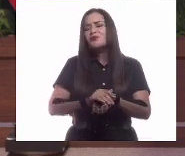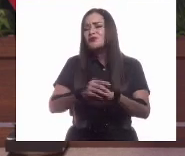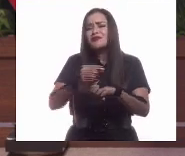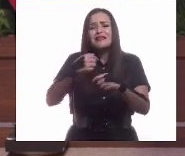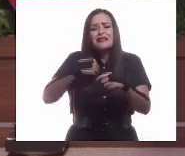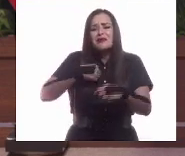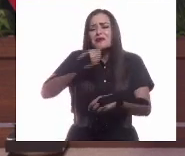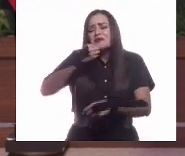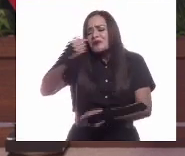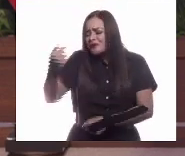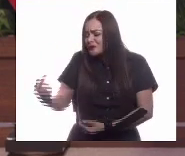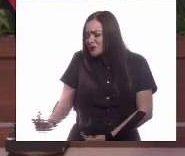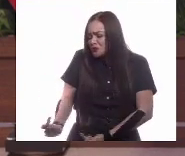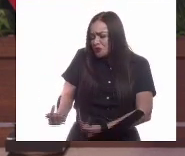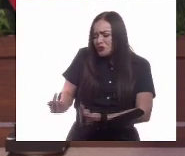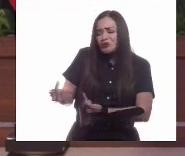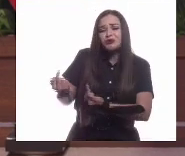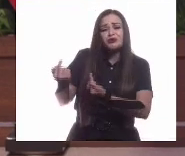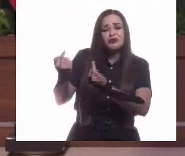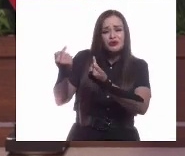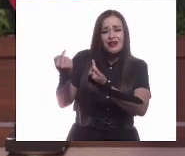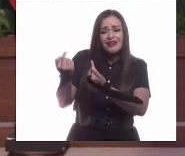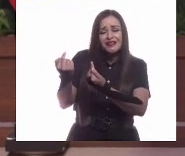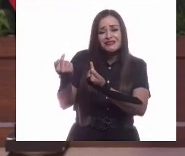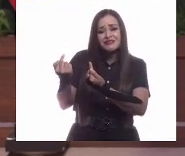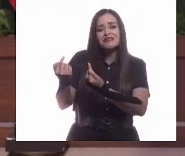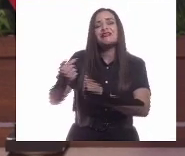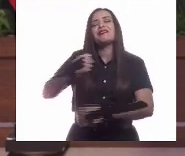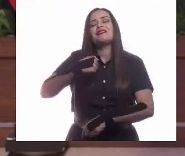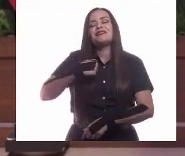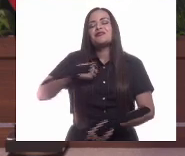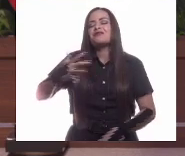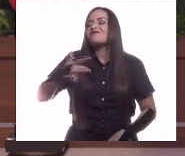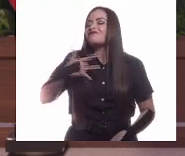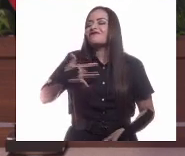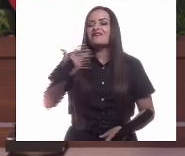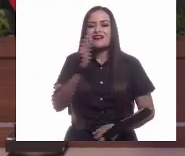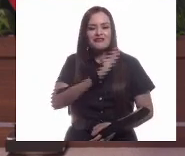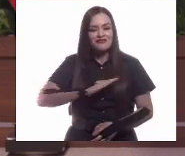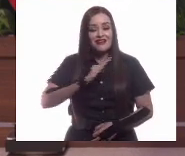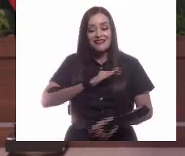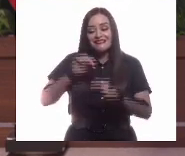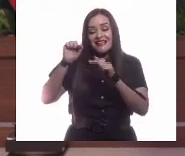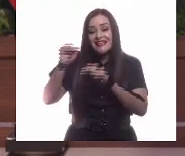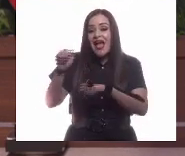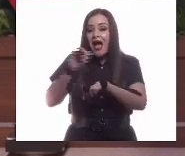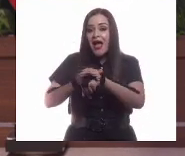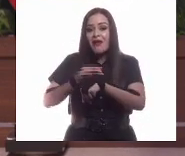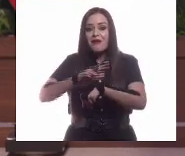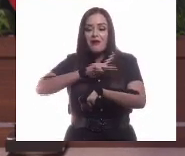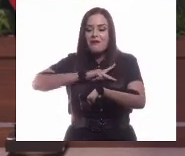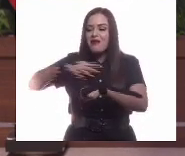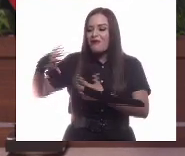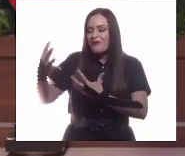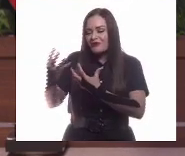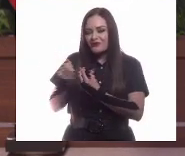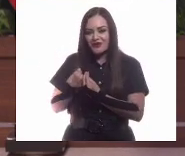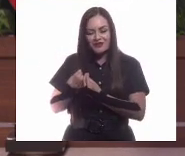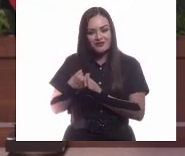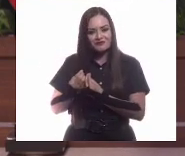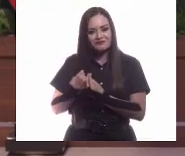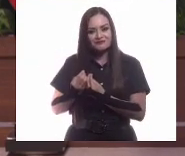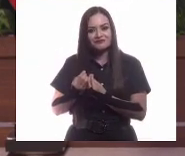con quien hemos caminado muchas cosas juntos, y hoy me siento muy honrado de que se encuentre aquí con nosotros. Me refiero, por